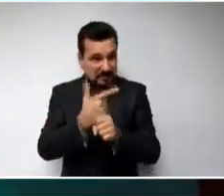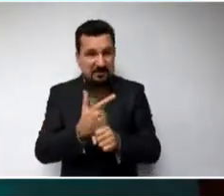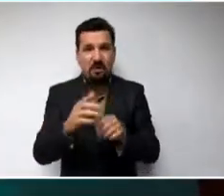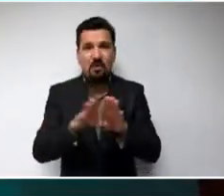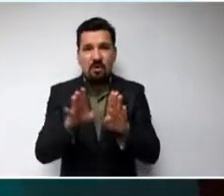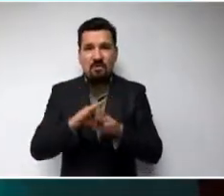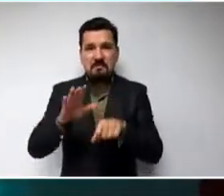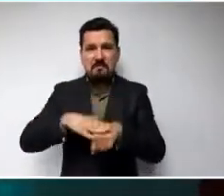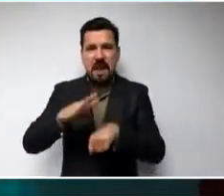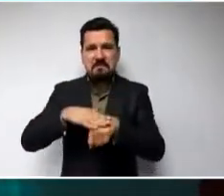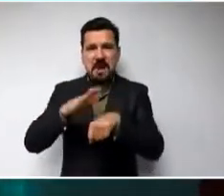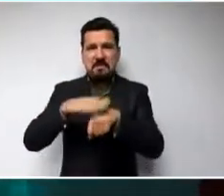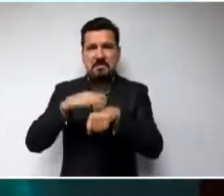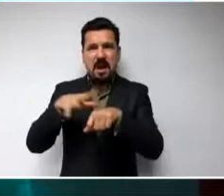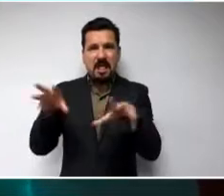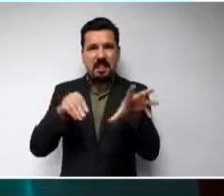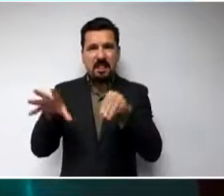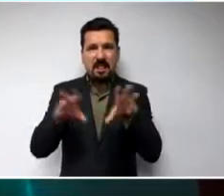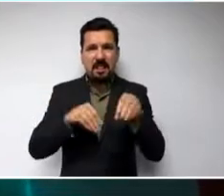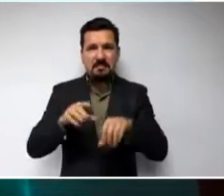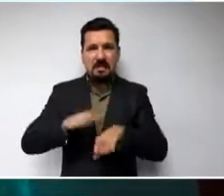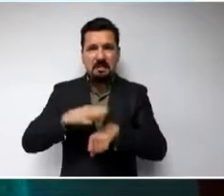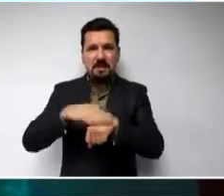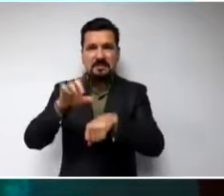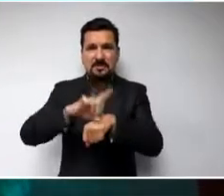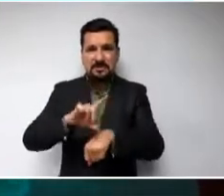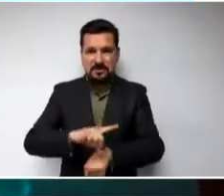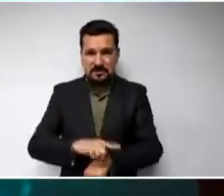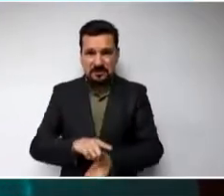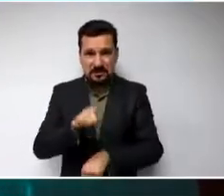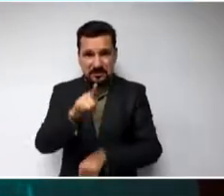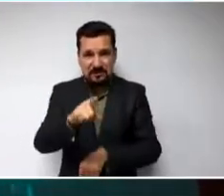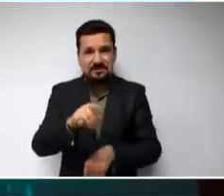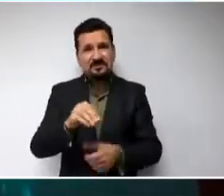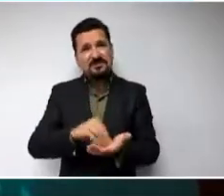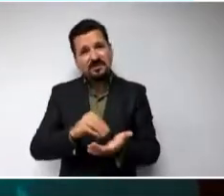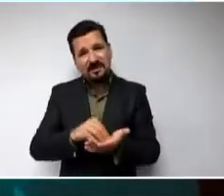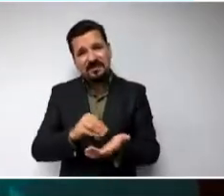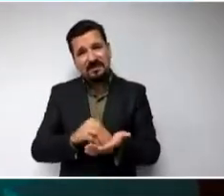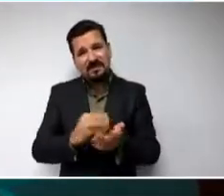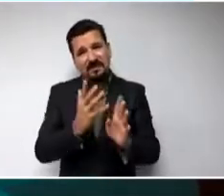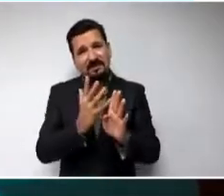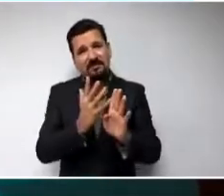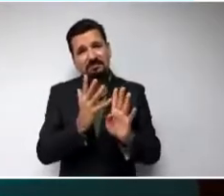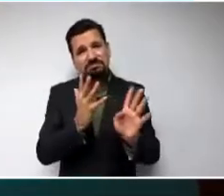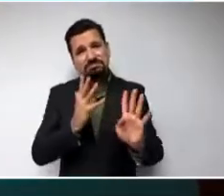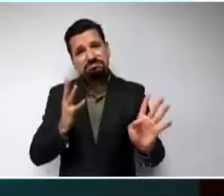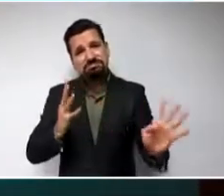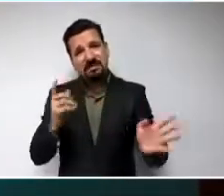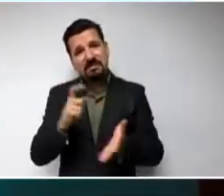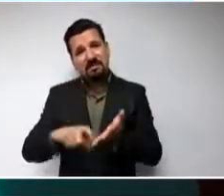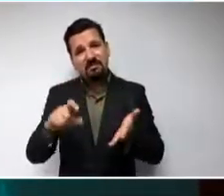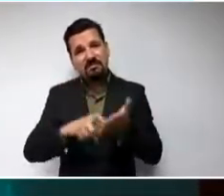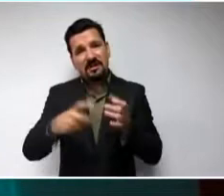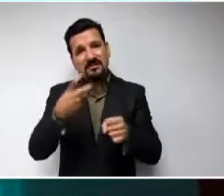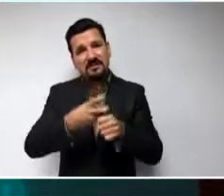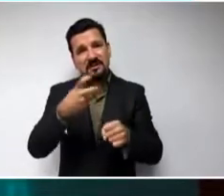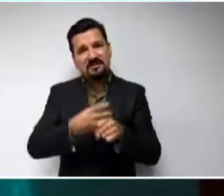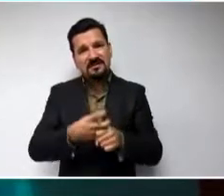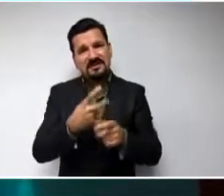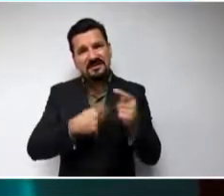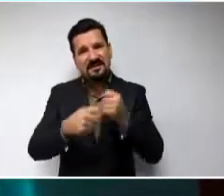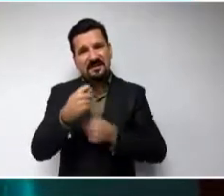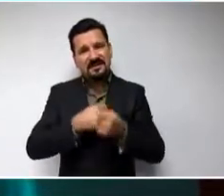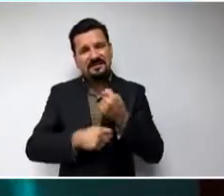aumenta todos los días y sigues haciendo fila hasta para comprar cerveza tú has